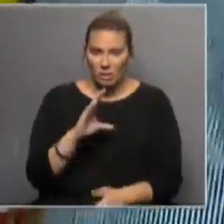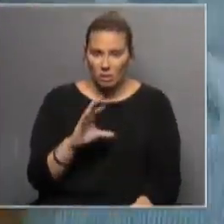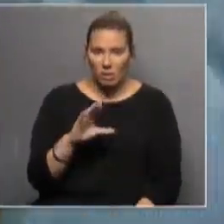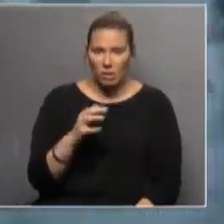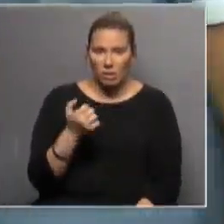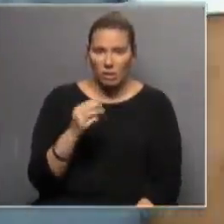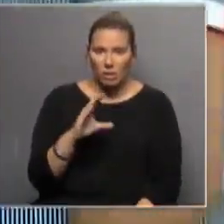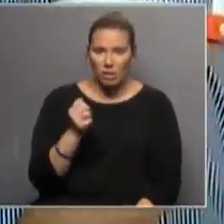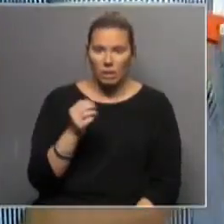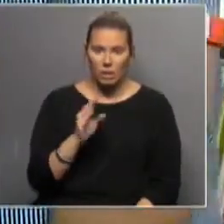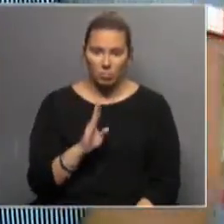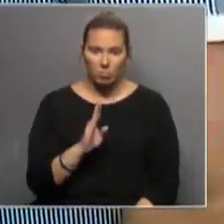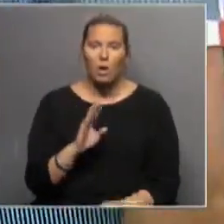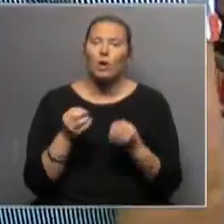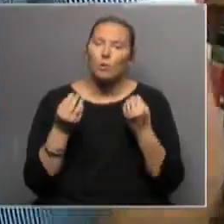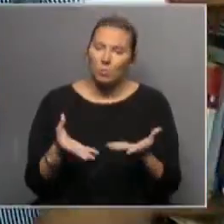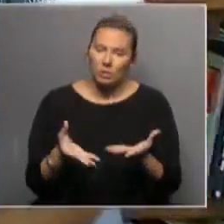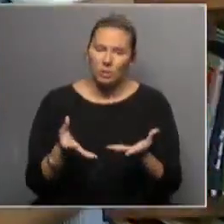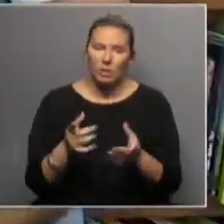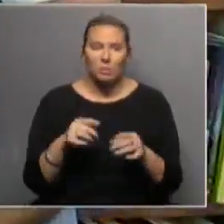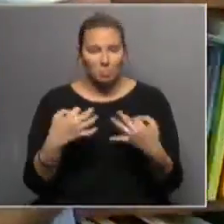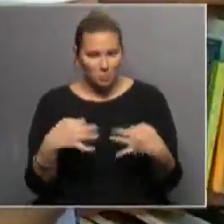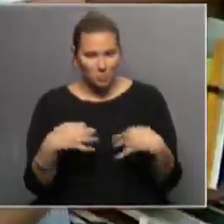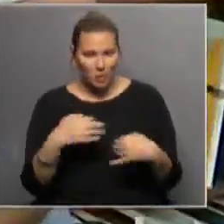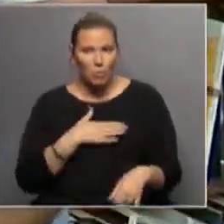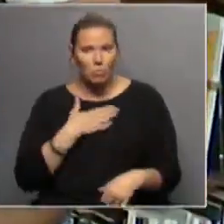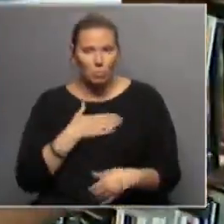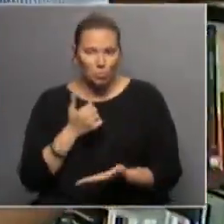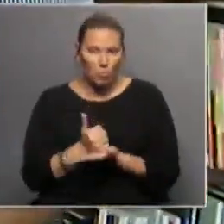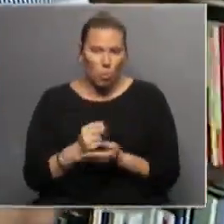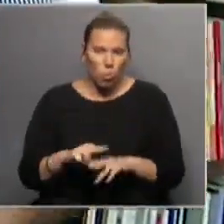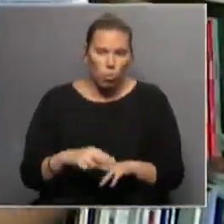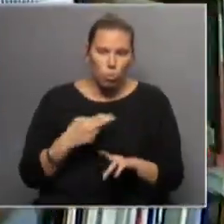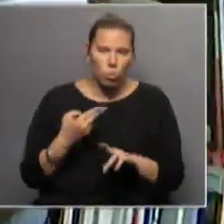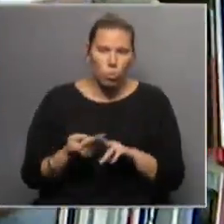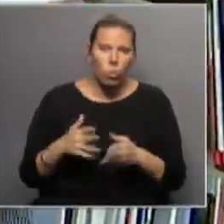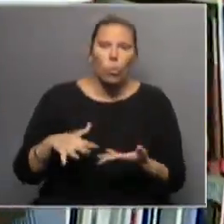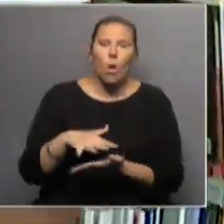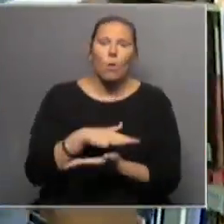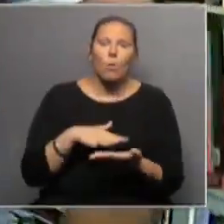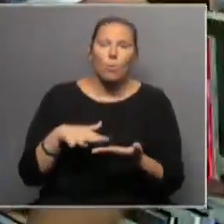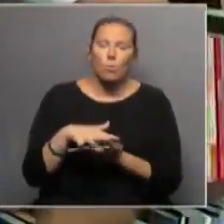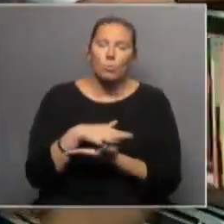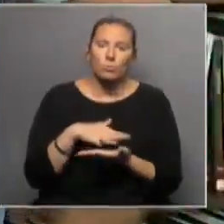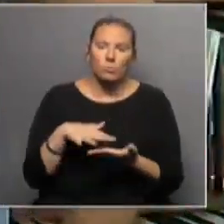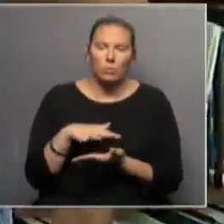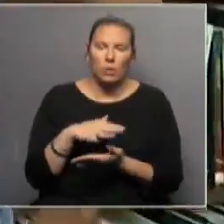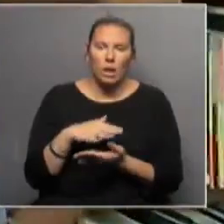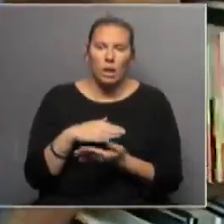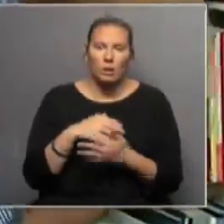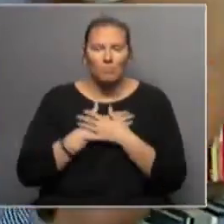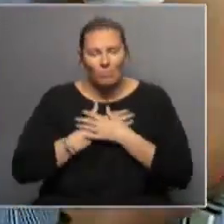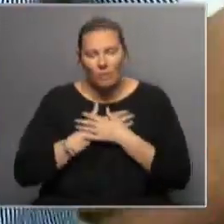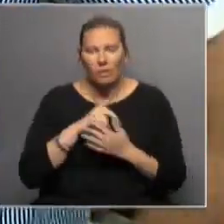Up. ¿Cómo estás, Ariel? Muy bien, un gusto estar aquí de nuevo. Es un lugar muy ameno. Lo queremos mucho a